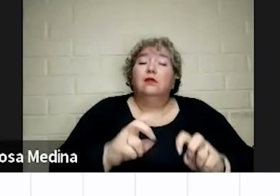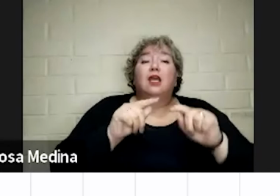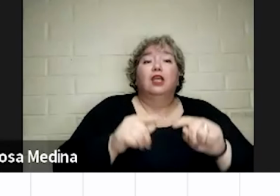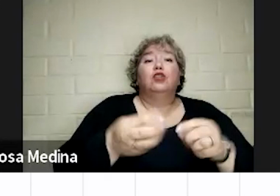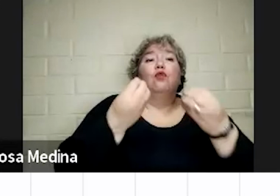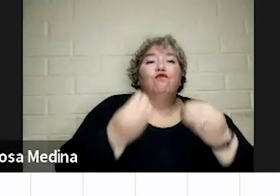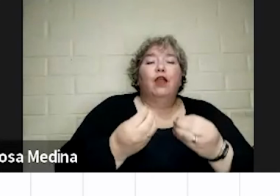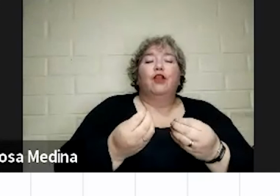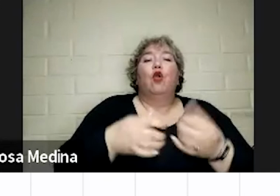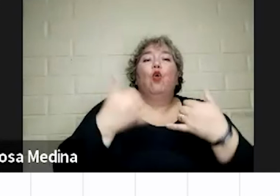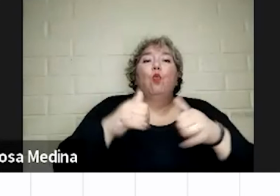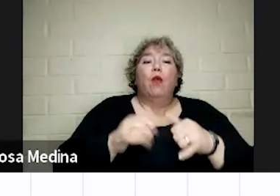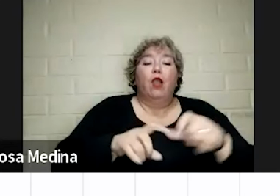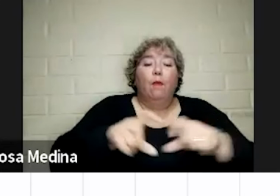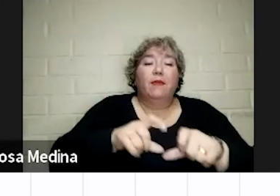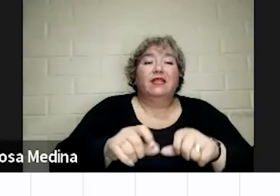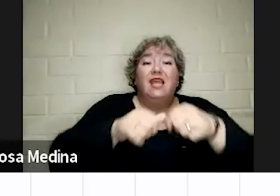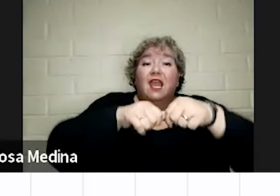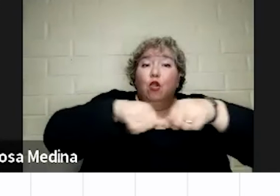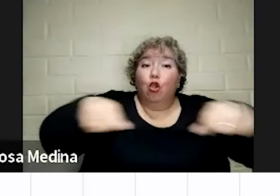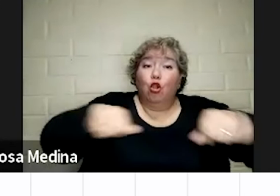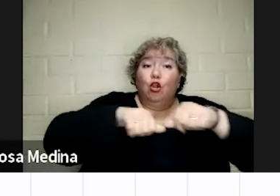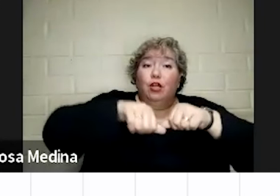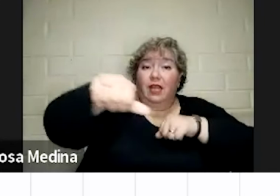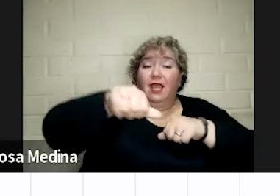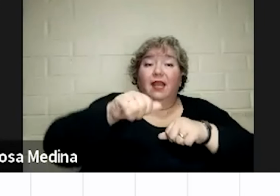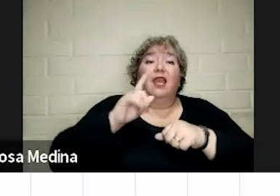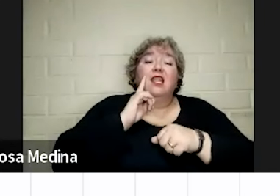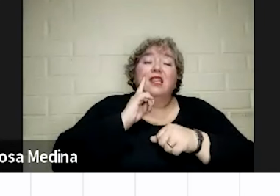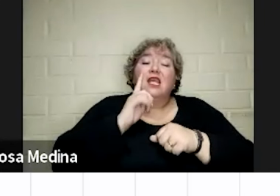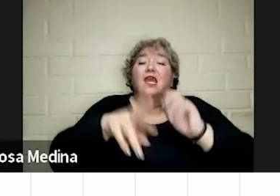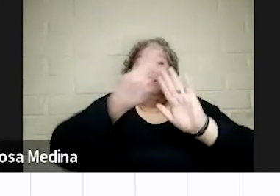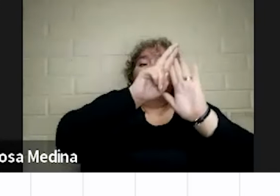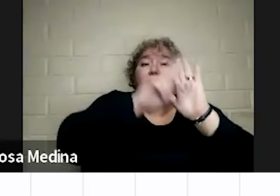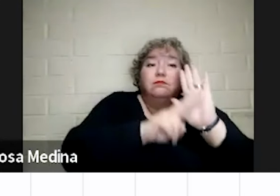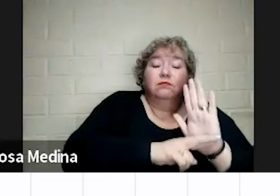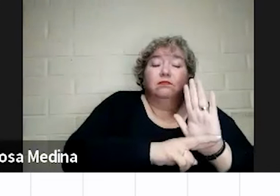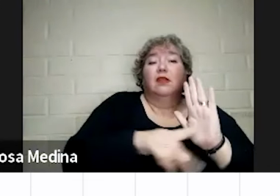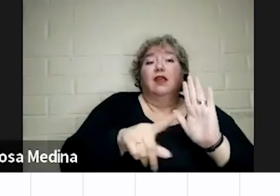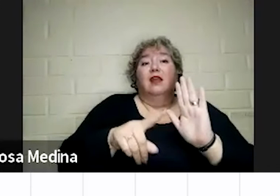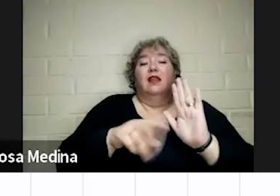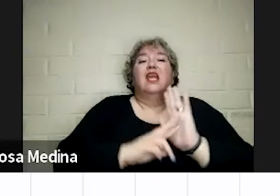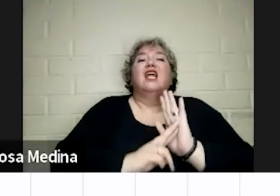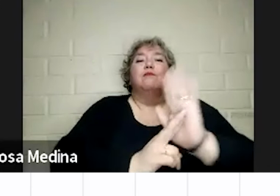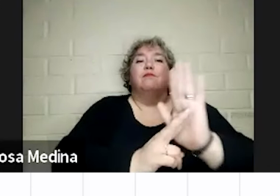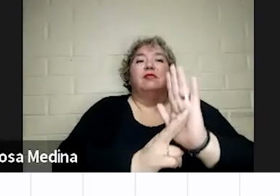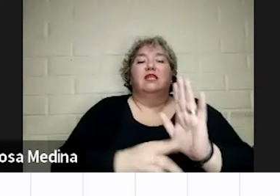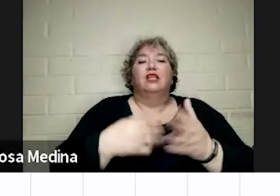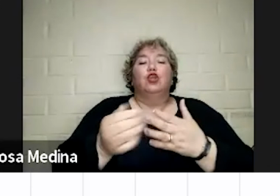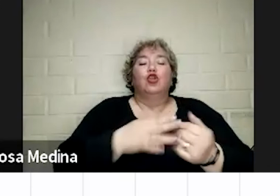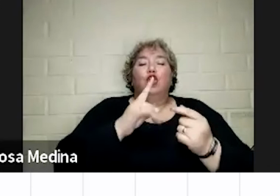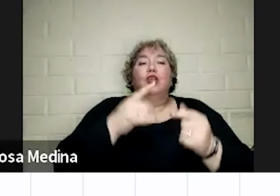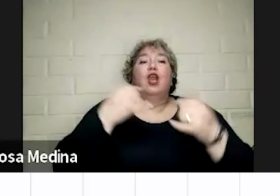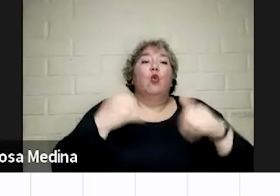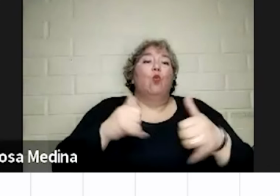mesa, juegos con reglas, ¿cierto? En que los niños tienen que seguir determinadas reglas, juegos de representación donde los niños juegan a, no sé,